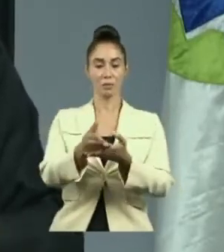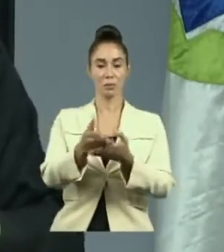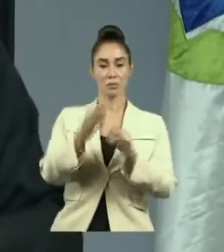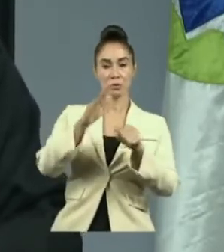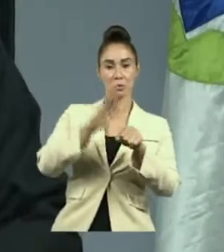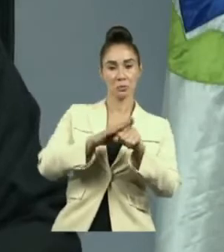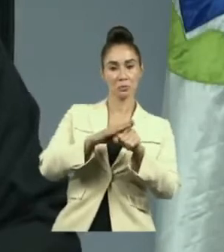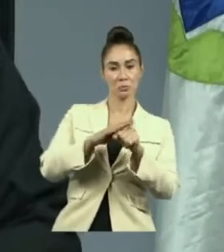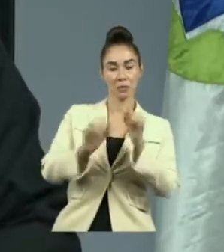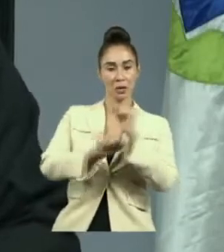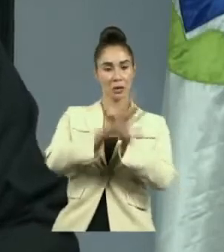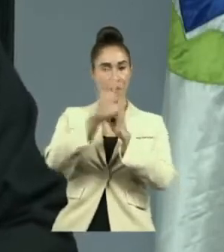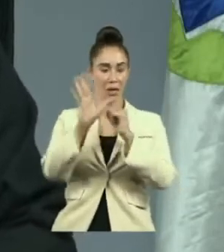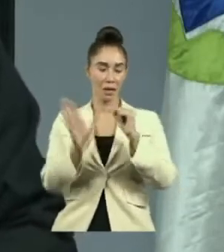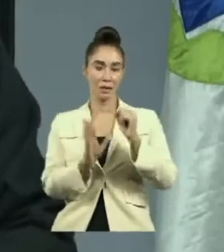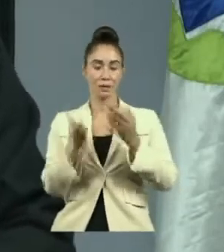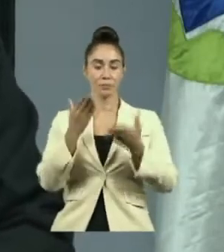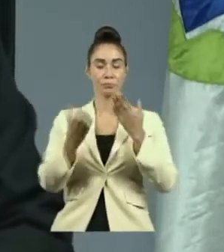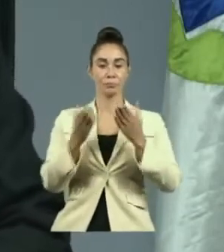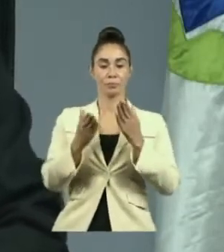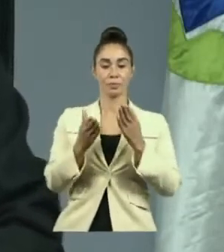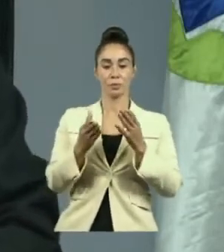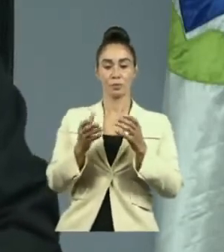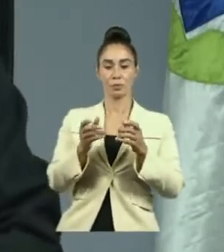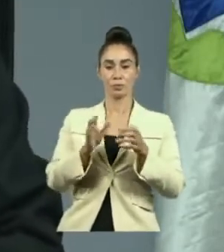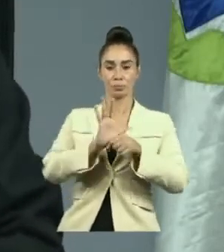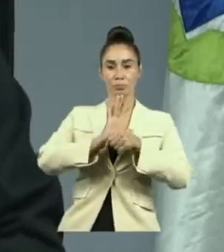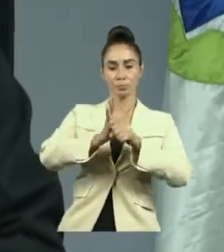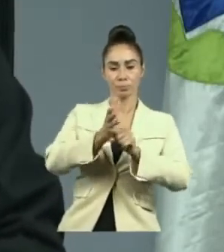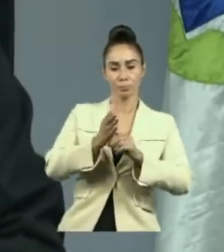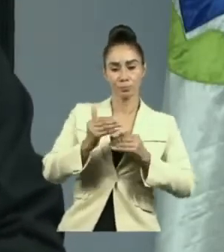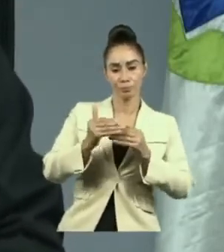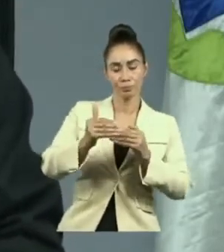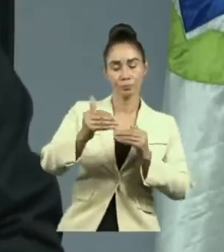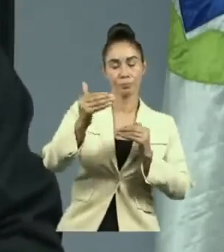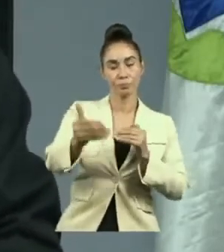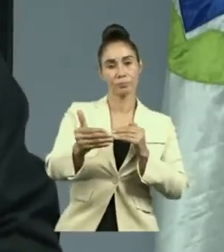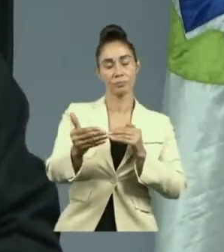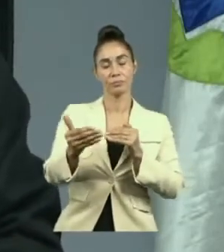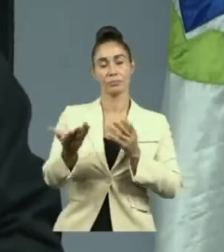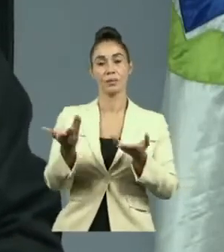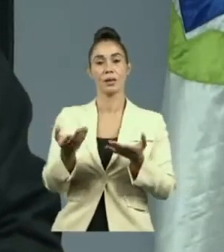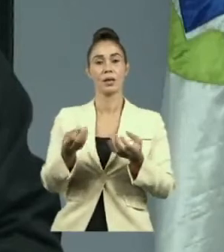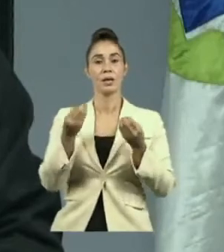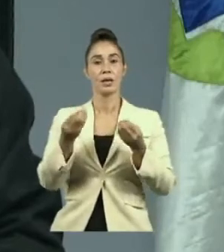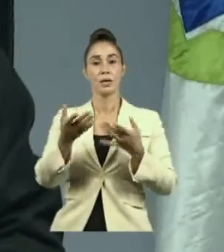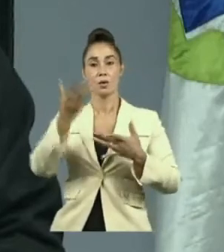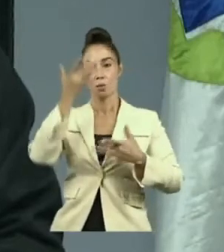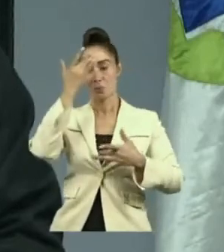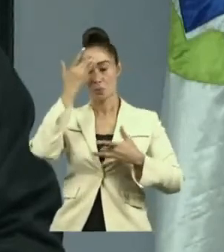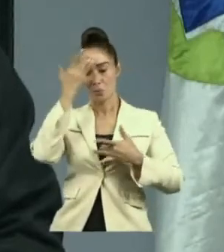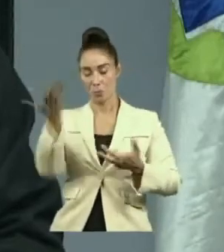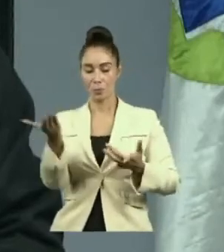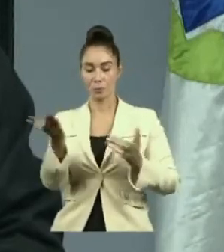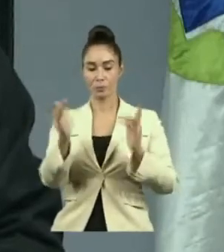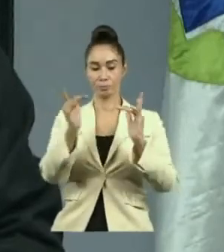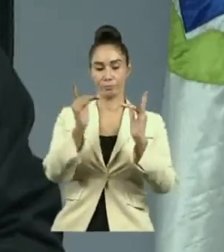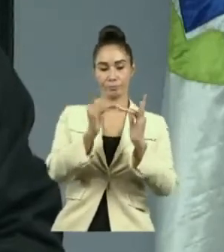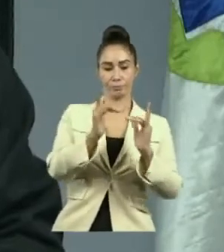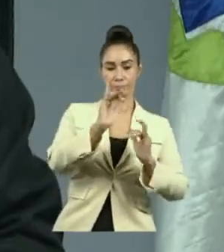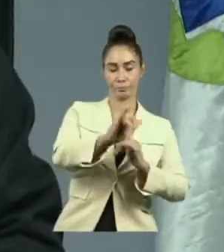general que van teniendo las camas y